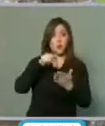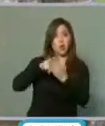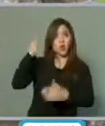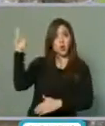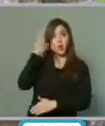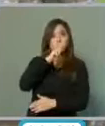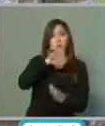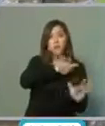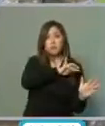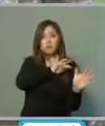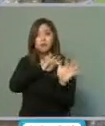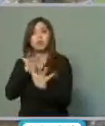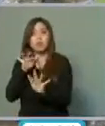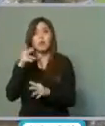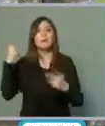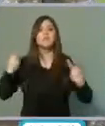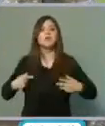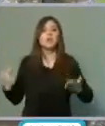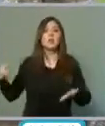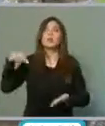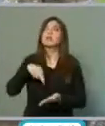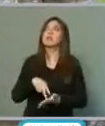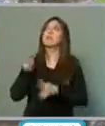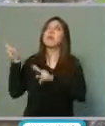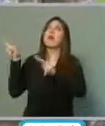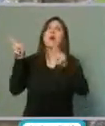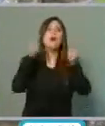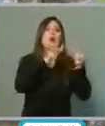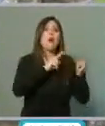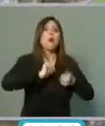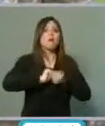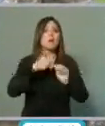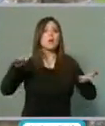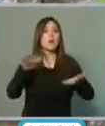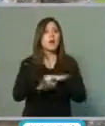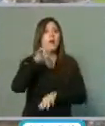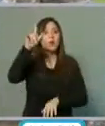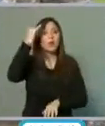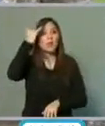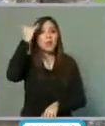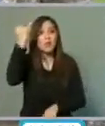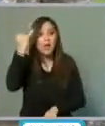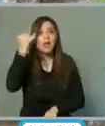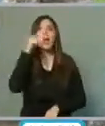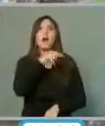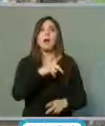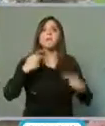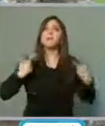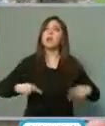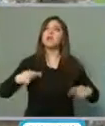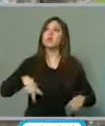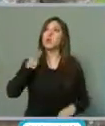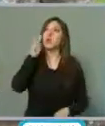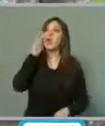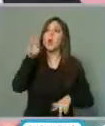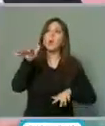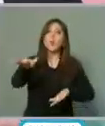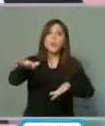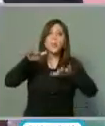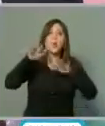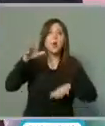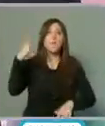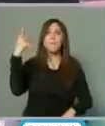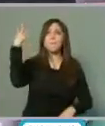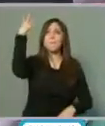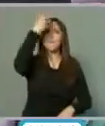esos visitantes esa otra opinión de Rusia. Y claro, pues ahora todo el mundo quiere ir porque Rusia es hermoso de pies a cabeza con la gran extensión que